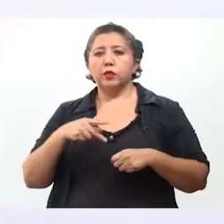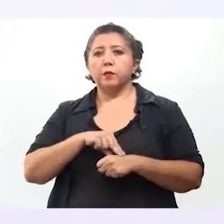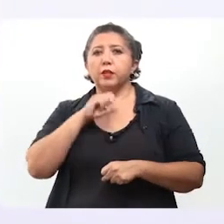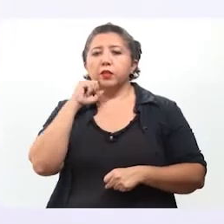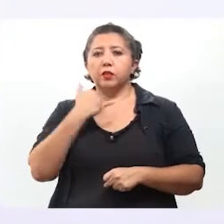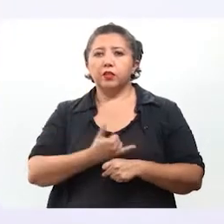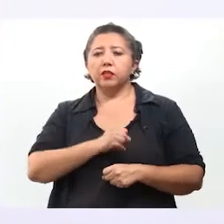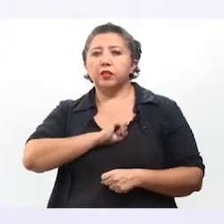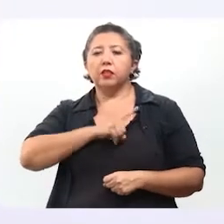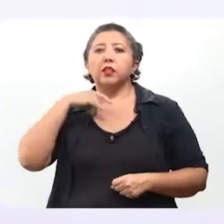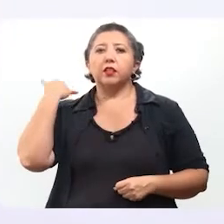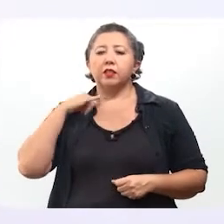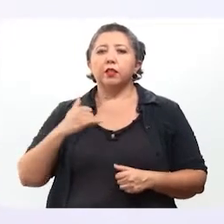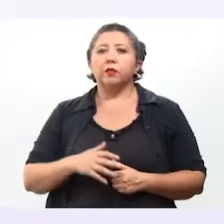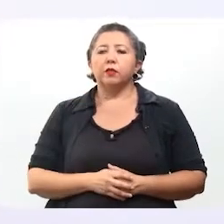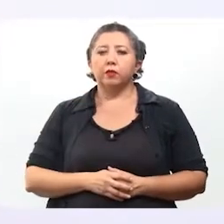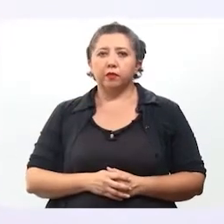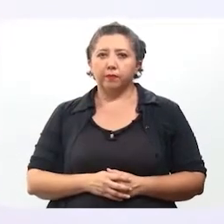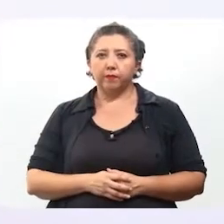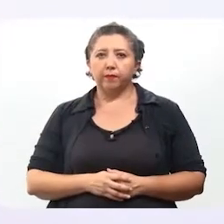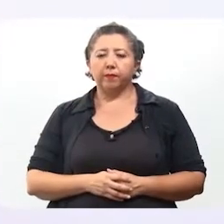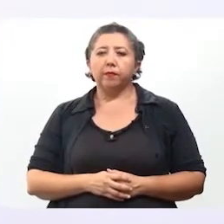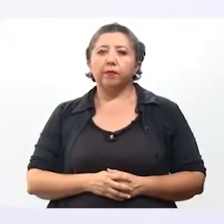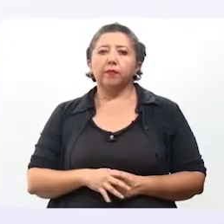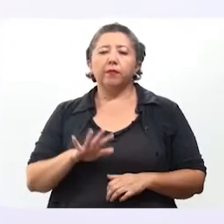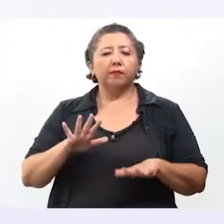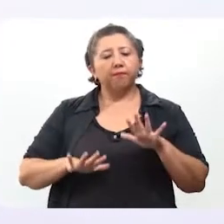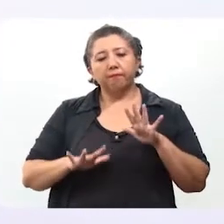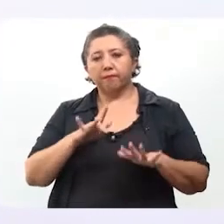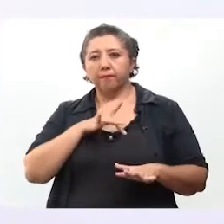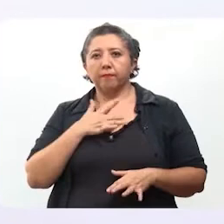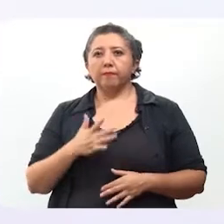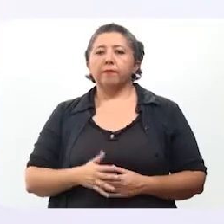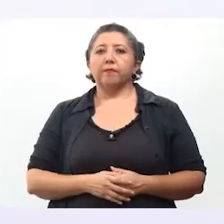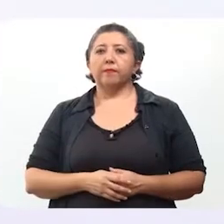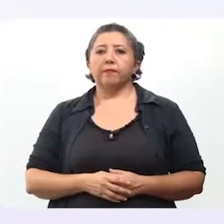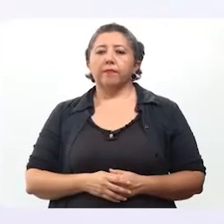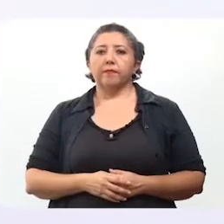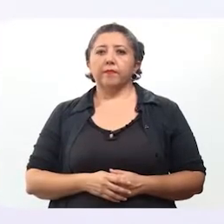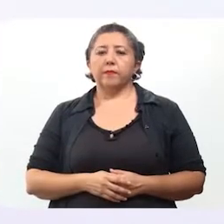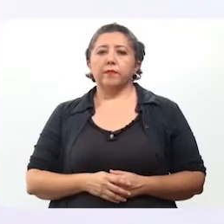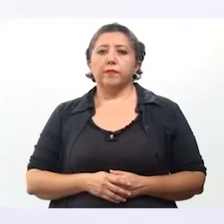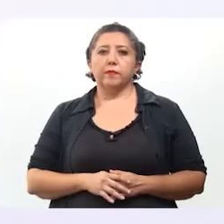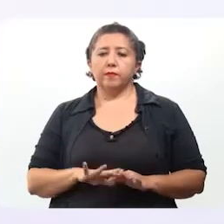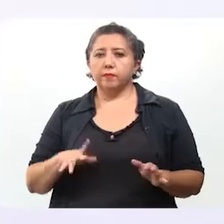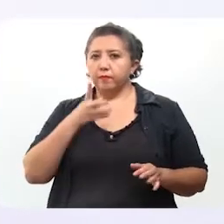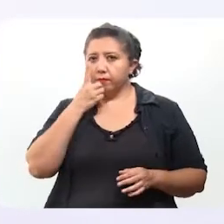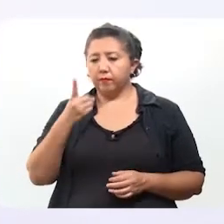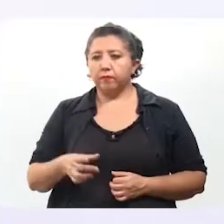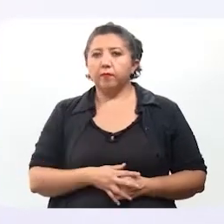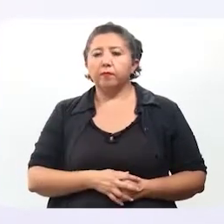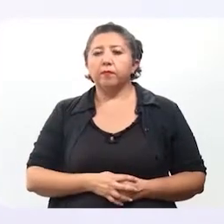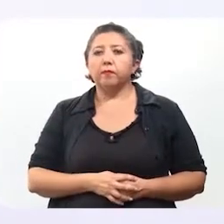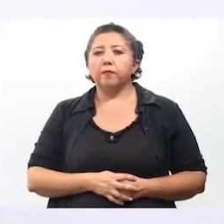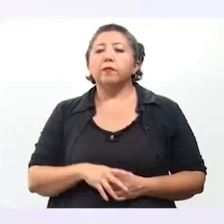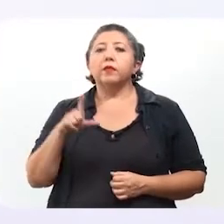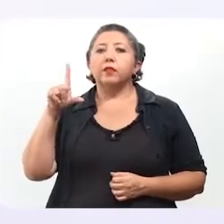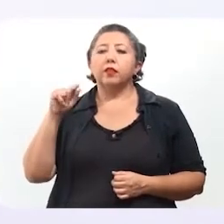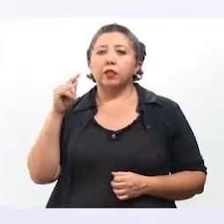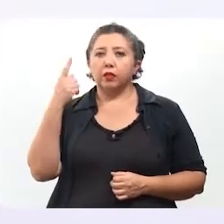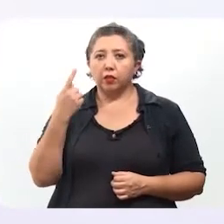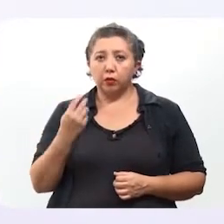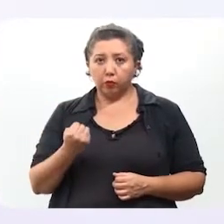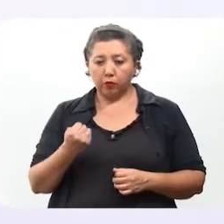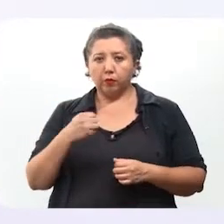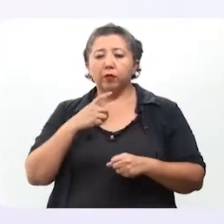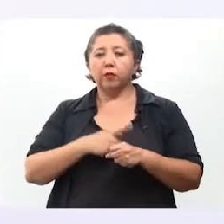por personal médico de la Secretaría de Salud de Yucatán. Presentan síntomas leves. Como ya se mencionó,